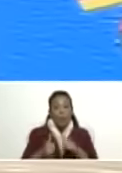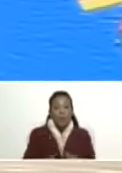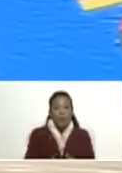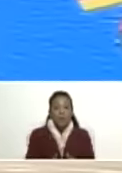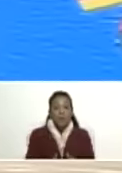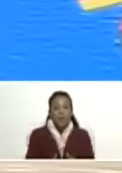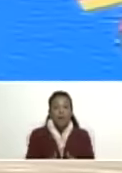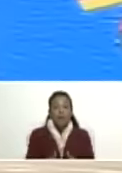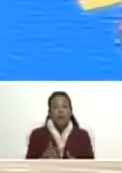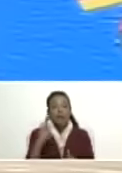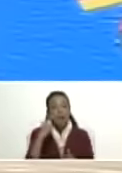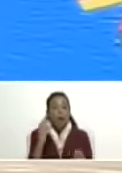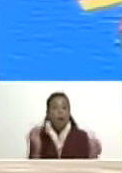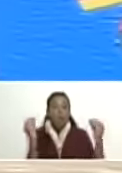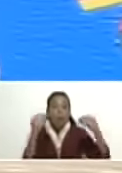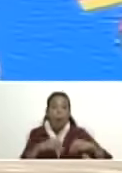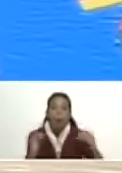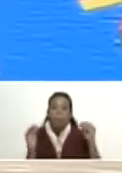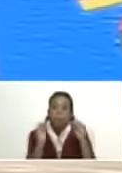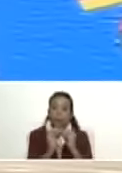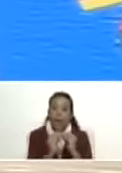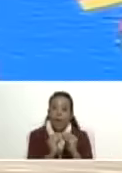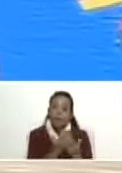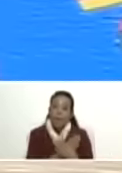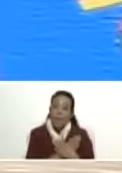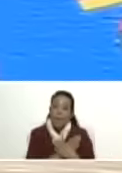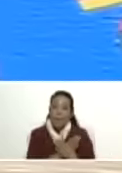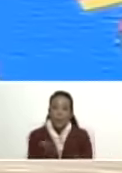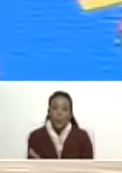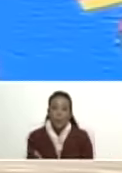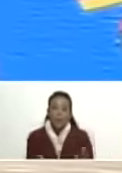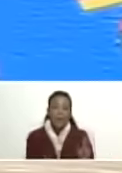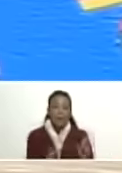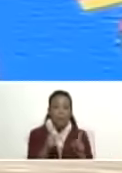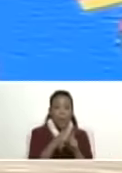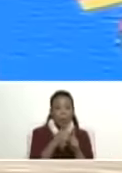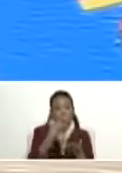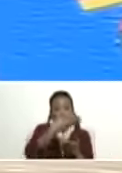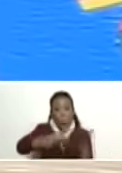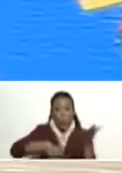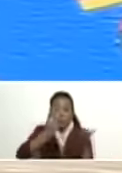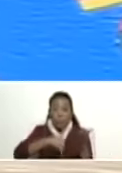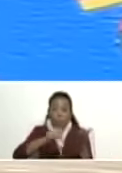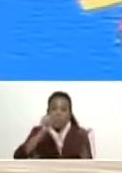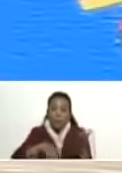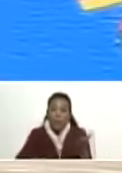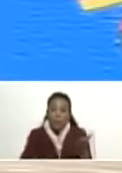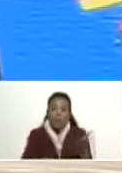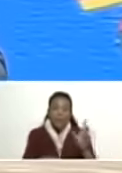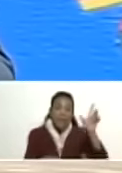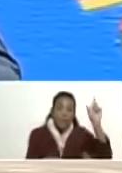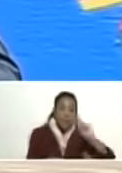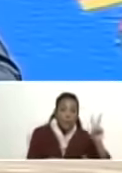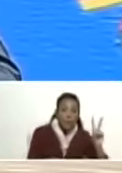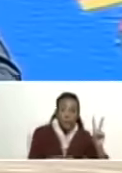del consentimiento, de la voluntad, de palabra, documento y firma de las